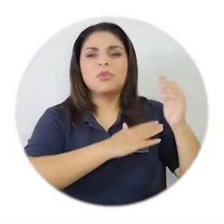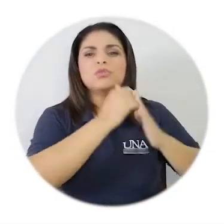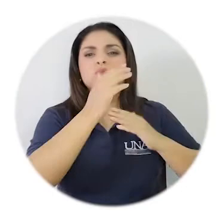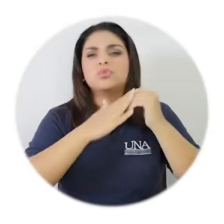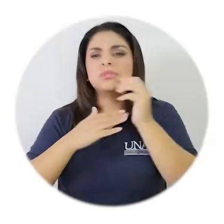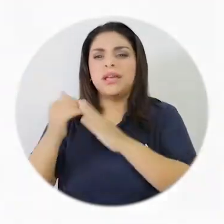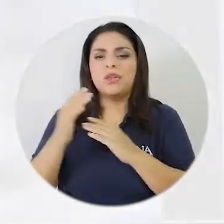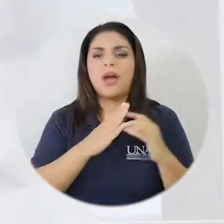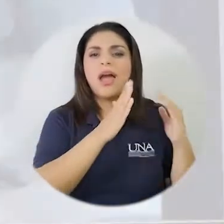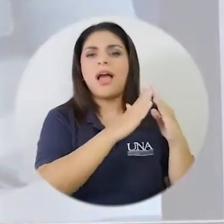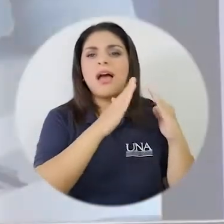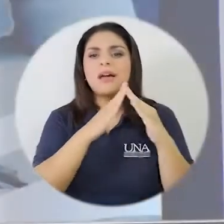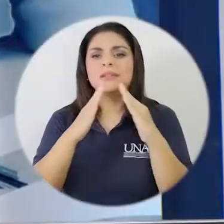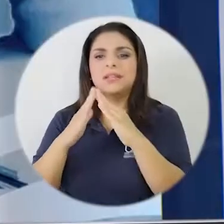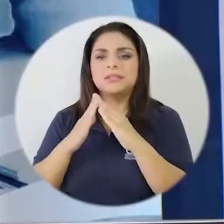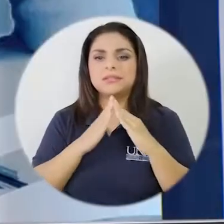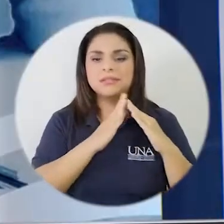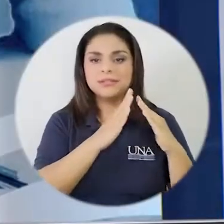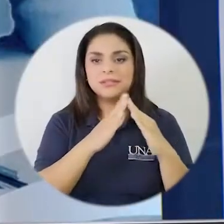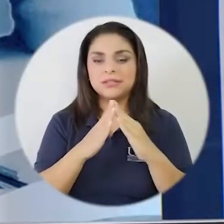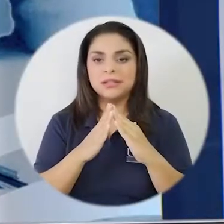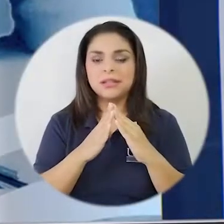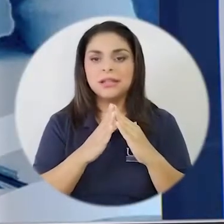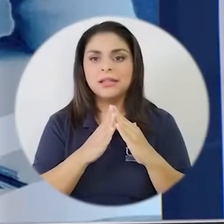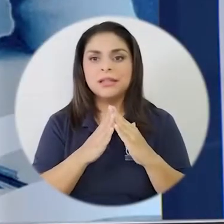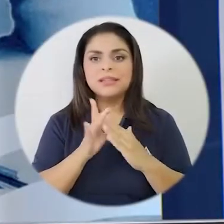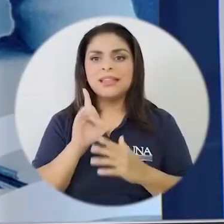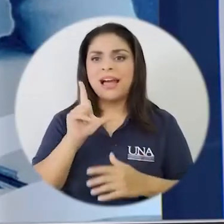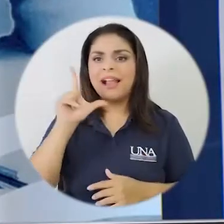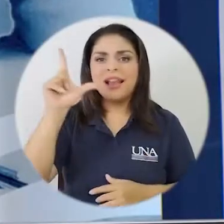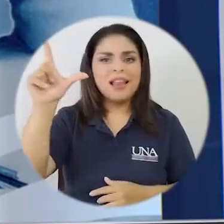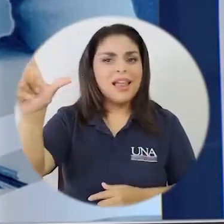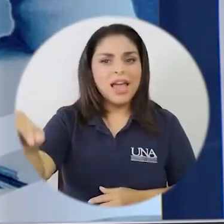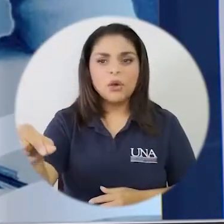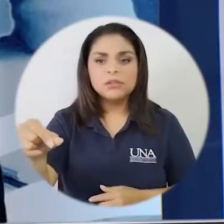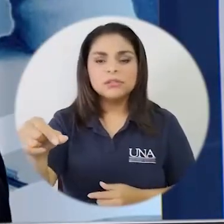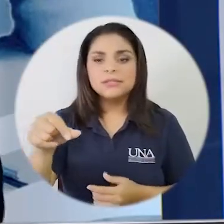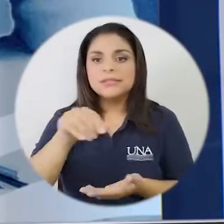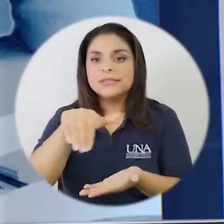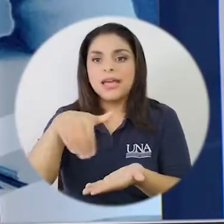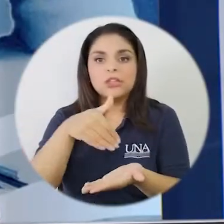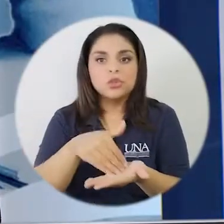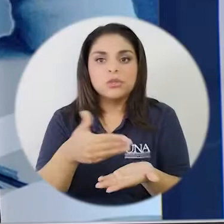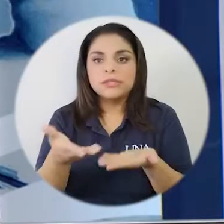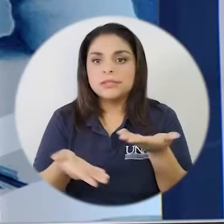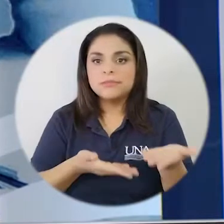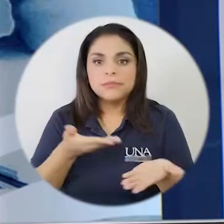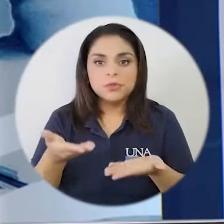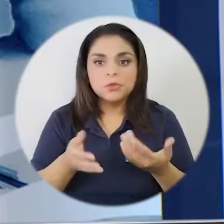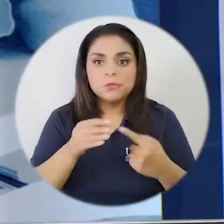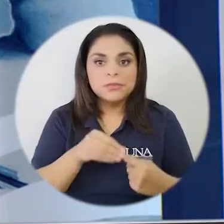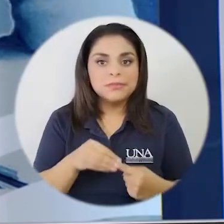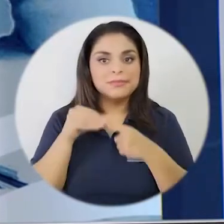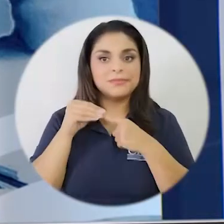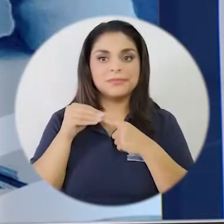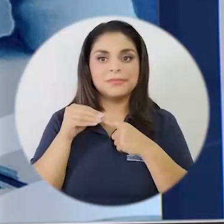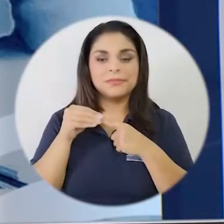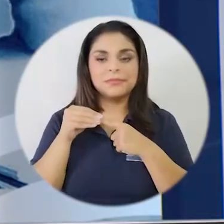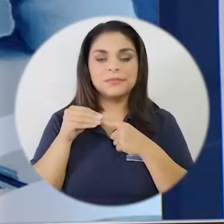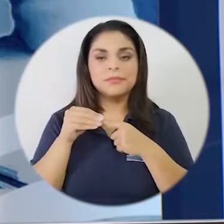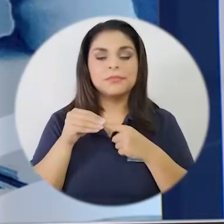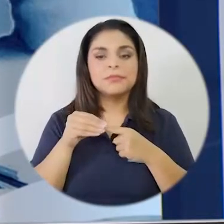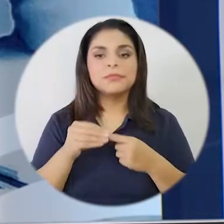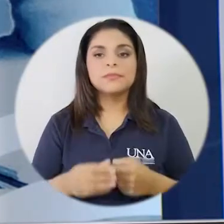construyendo habitaciones, casas, hogares, tan alejados de los centros de servicios